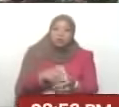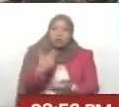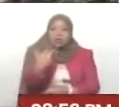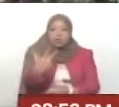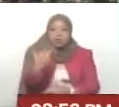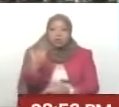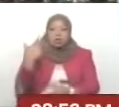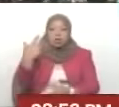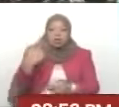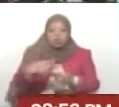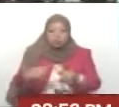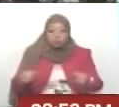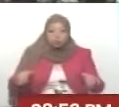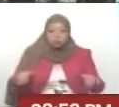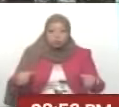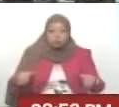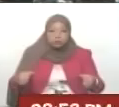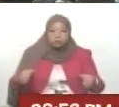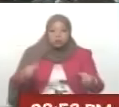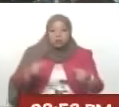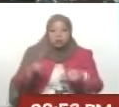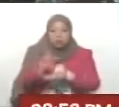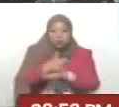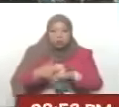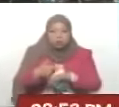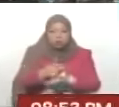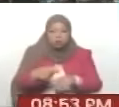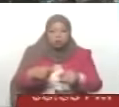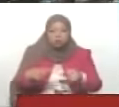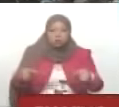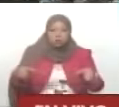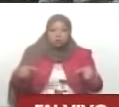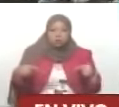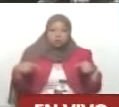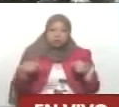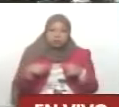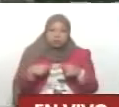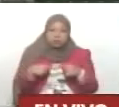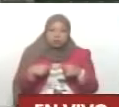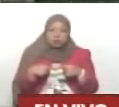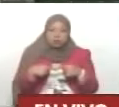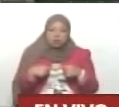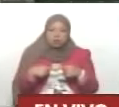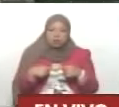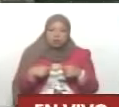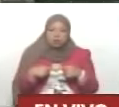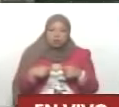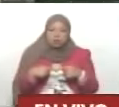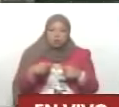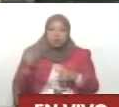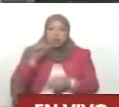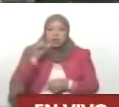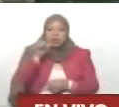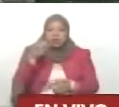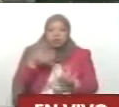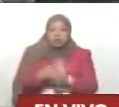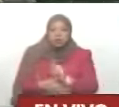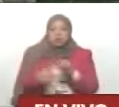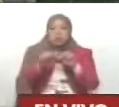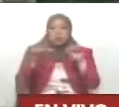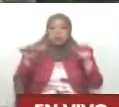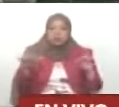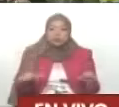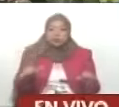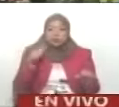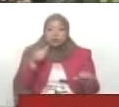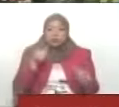3 pozos y se superó bastante, o sea, bastante. El sistema del agua. Sí, al sistema del agua. Pero con